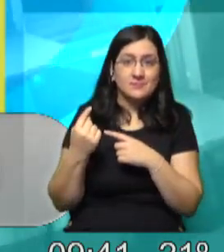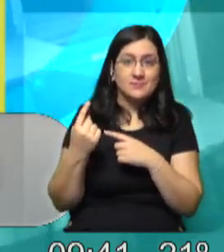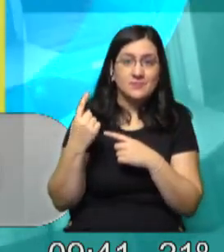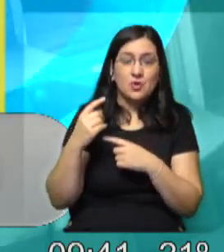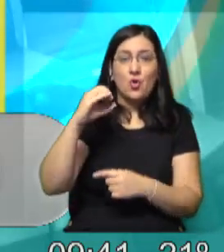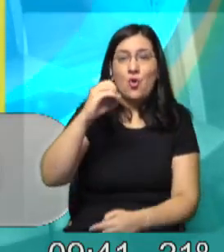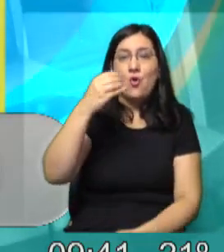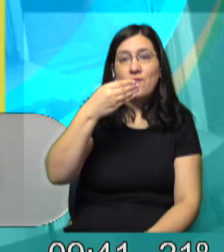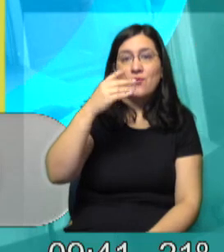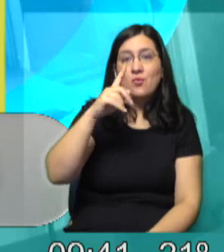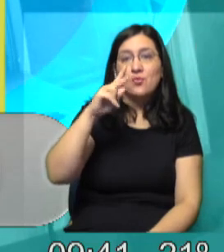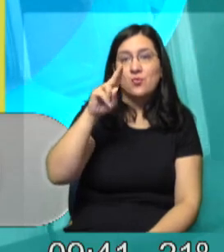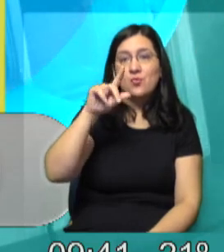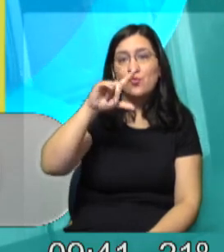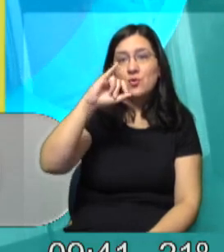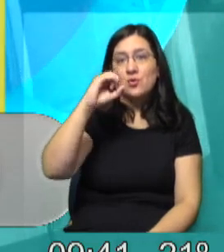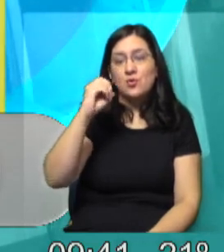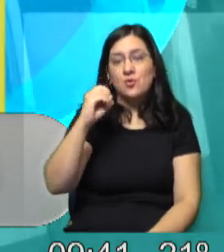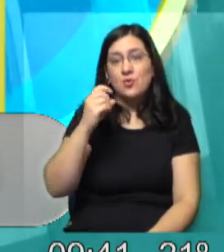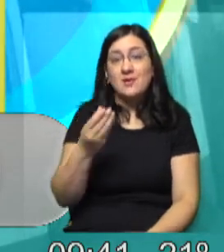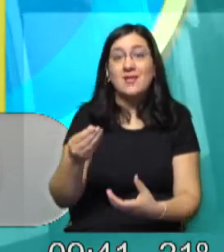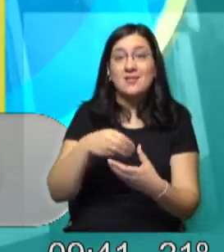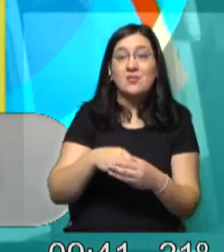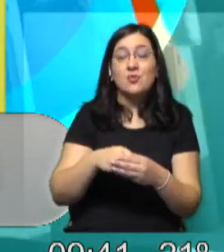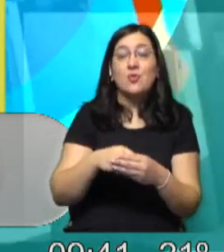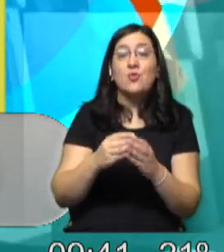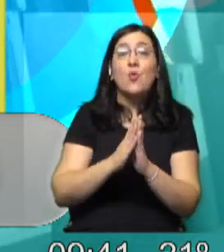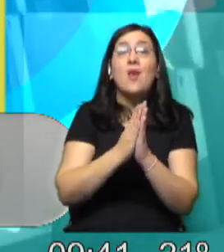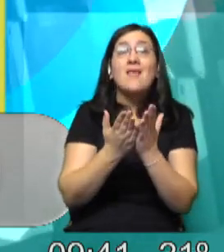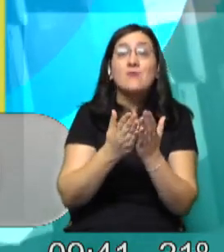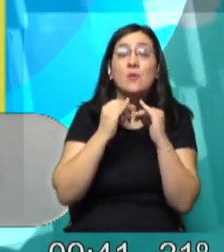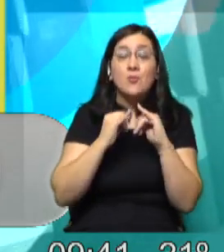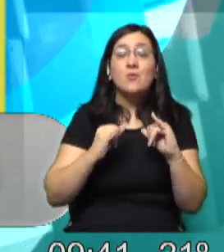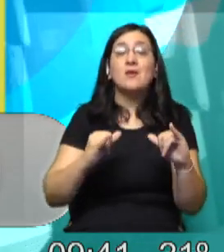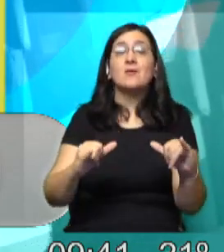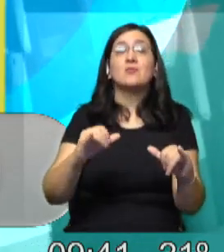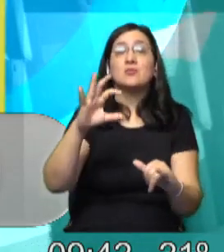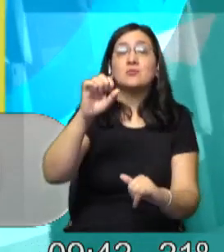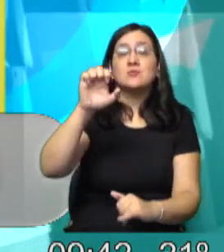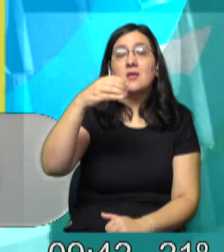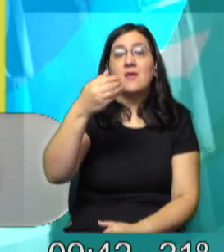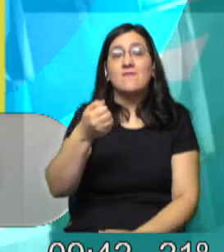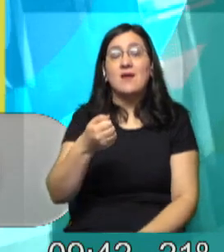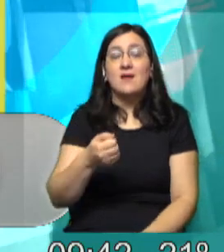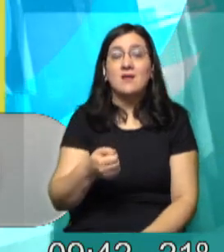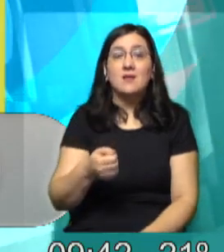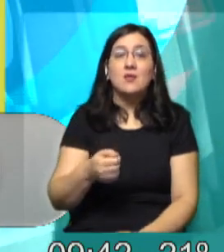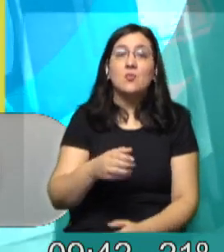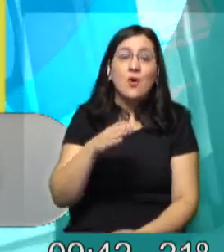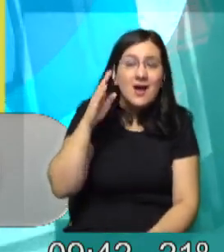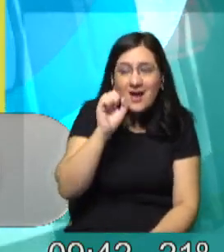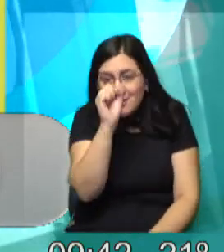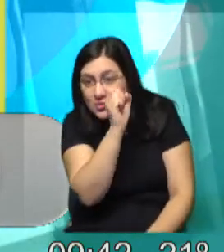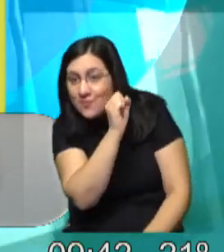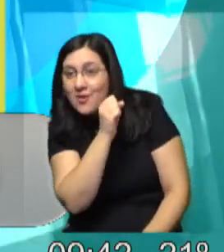aulio al negro jefe que hace parte de de un libro que publicamos con Sebastián citadini Lama asomando por el túnel con caricaturas